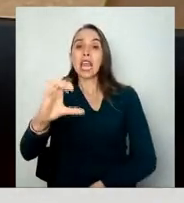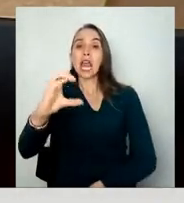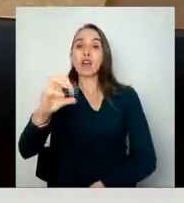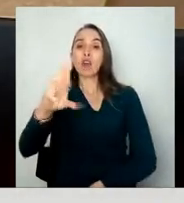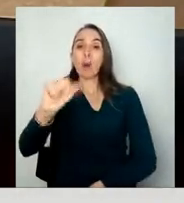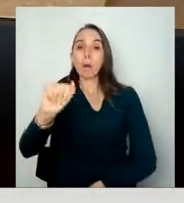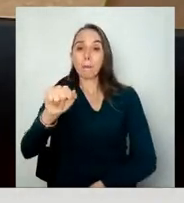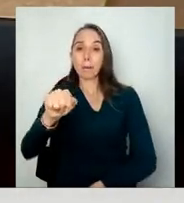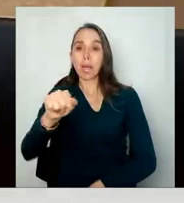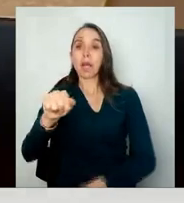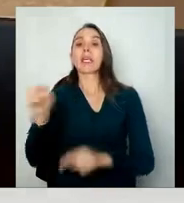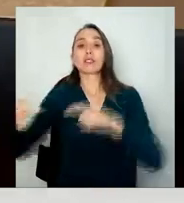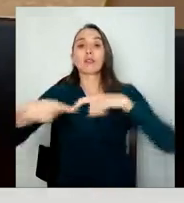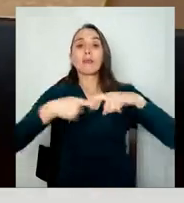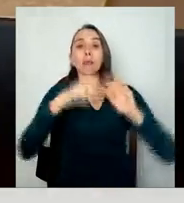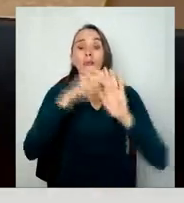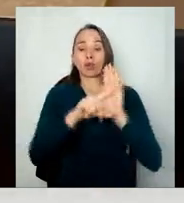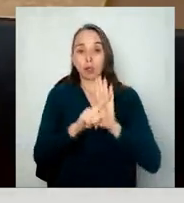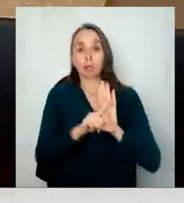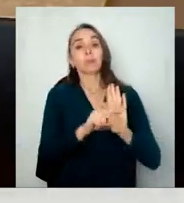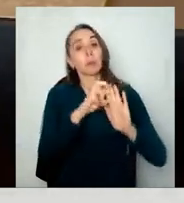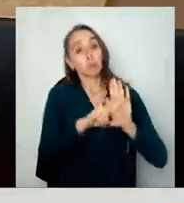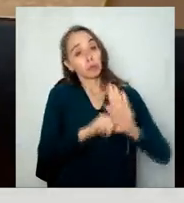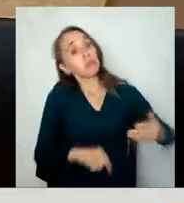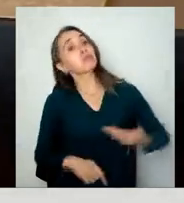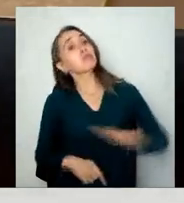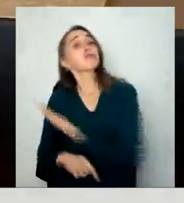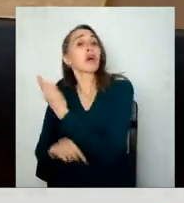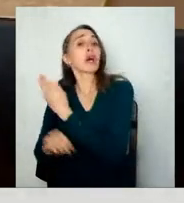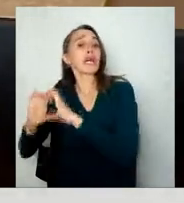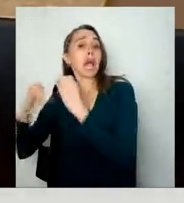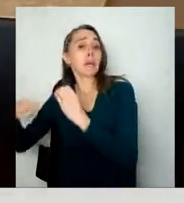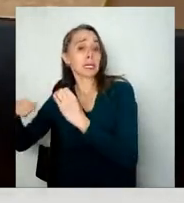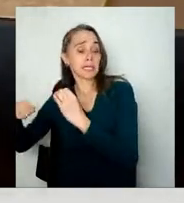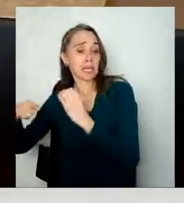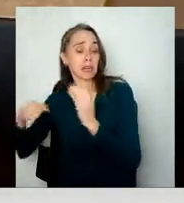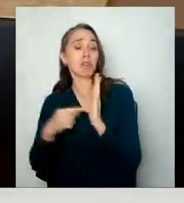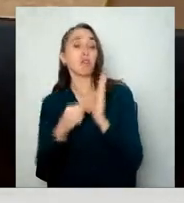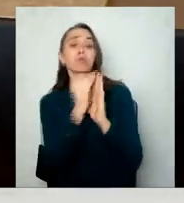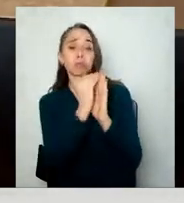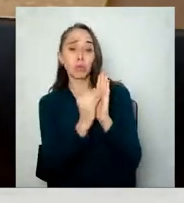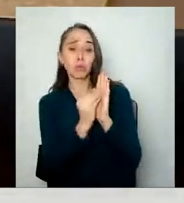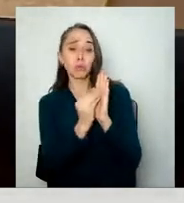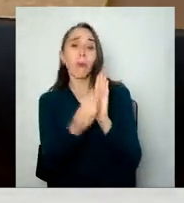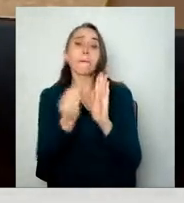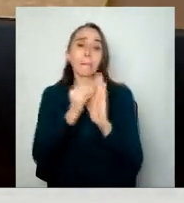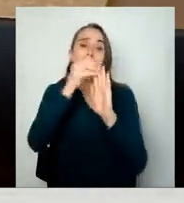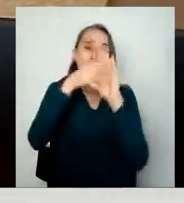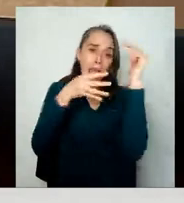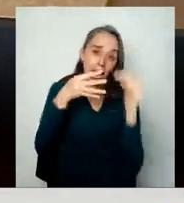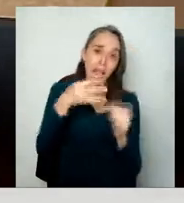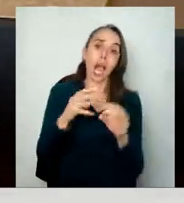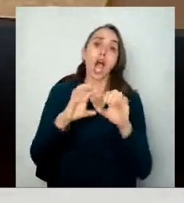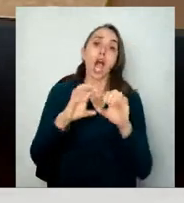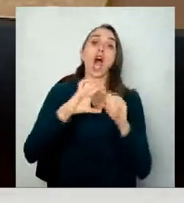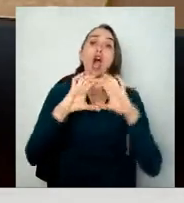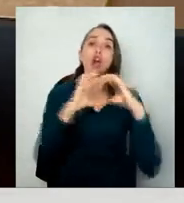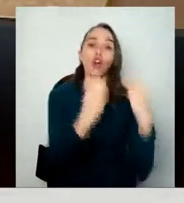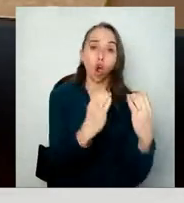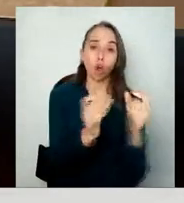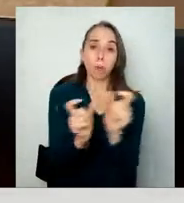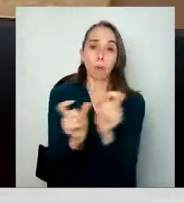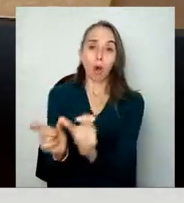el senado extendió algunas modificaciones propuestas en el texto original a las corporaciones fundación y asociaciones en la que participe